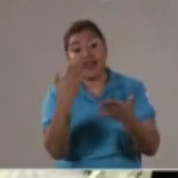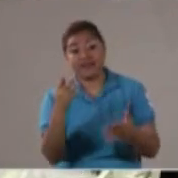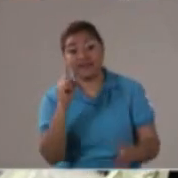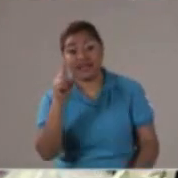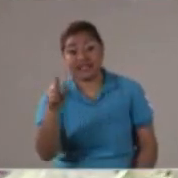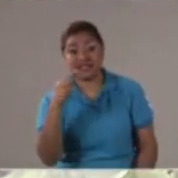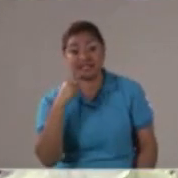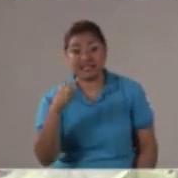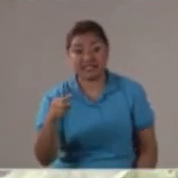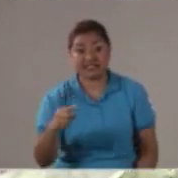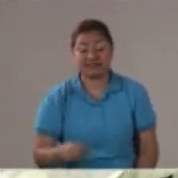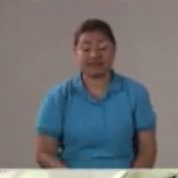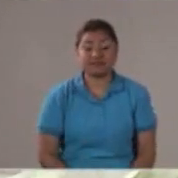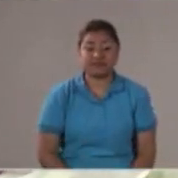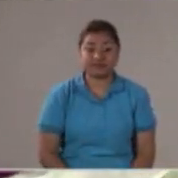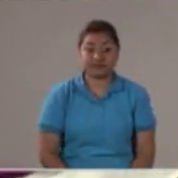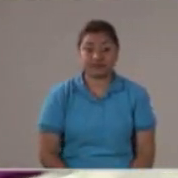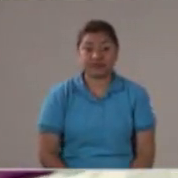Biblia?